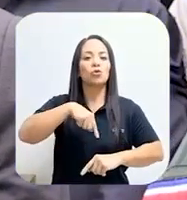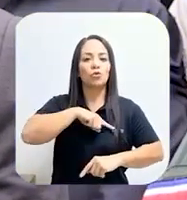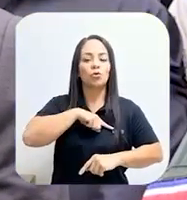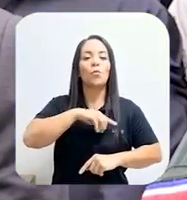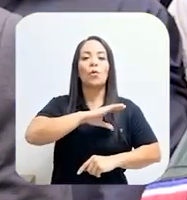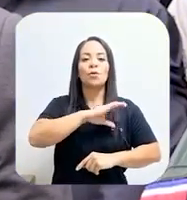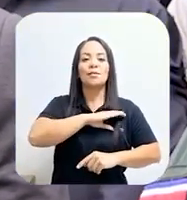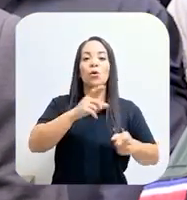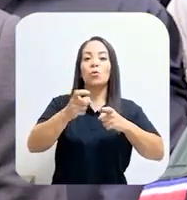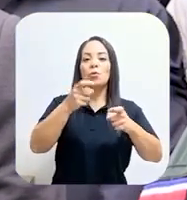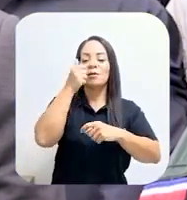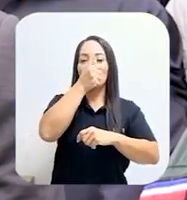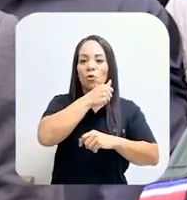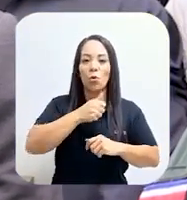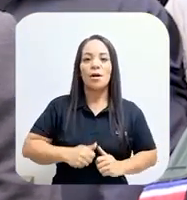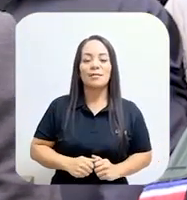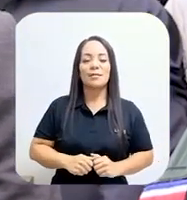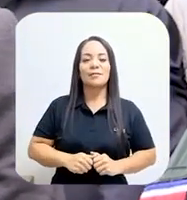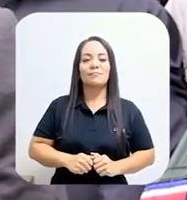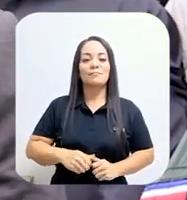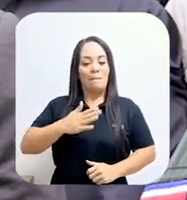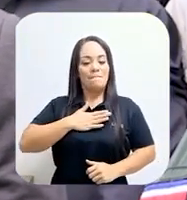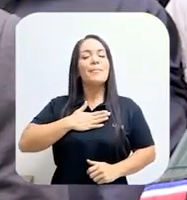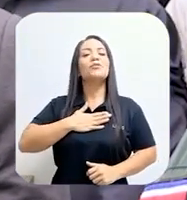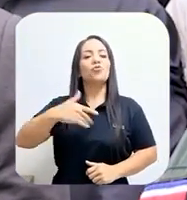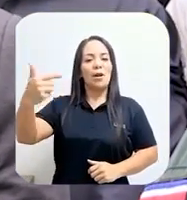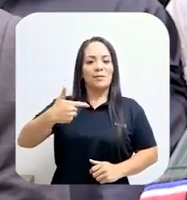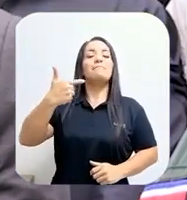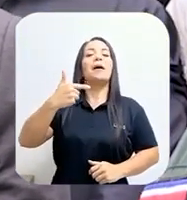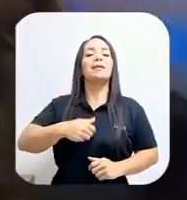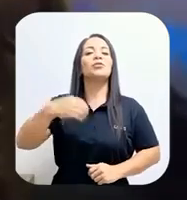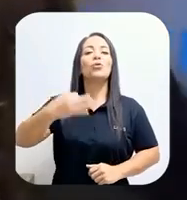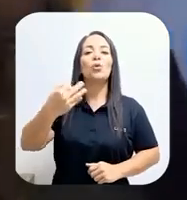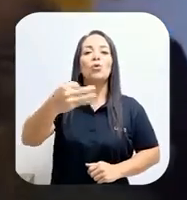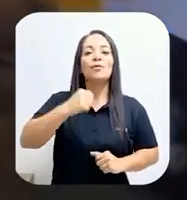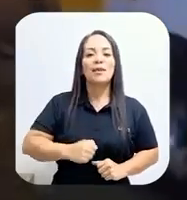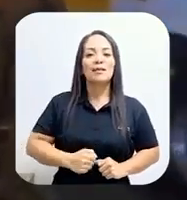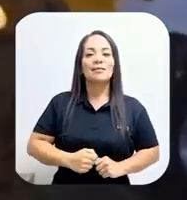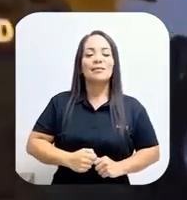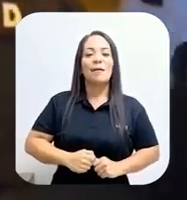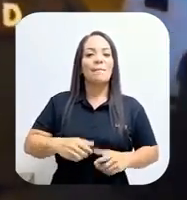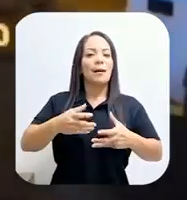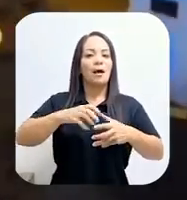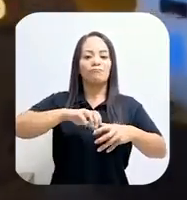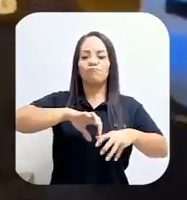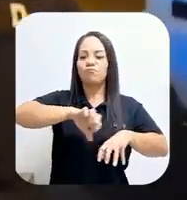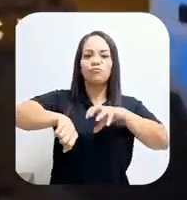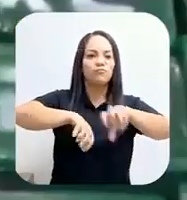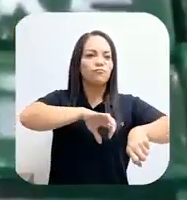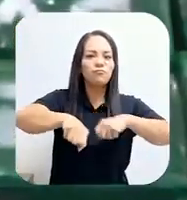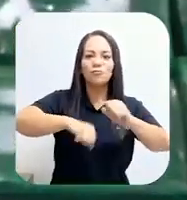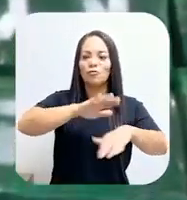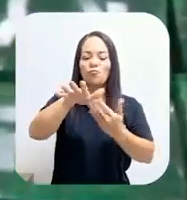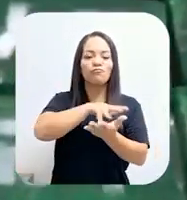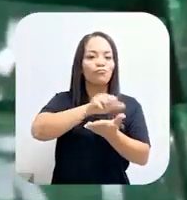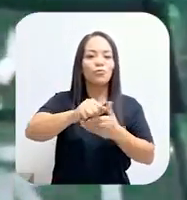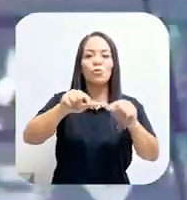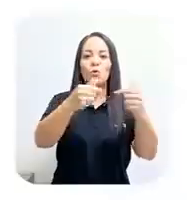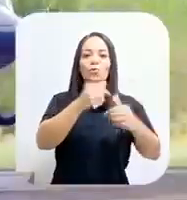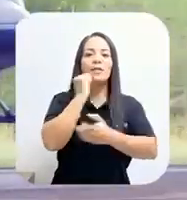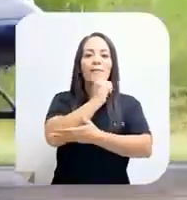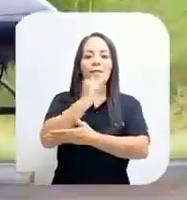También nosotros, la Policía de Control de Drogas, ponemos el pecho a las balas todos los días para desarticular a las bandas